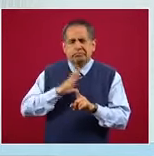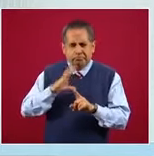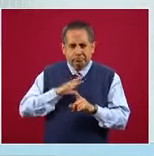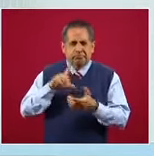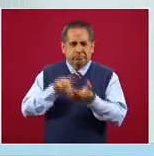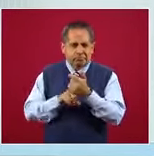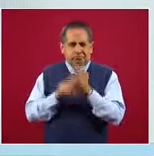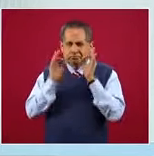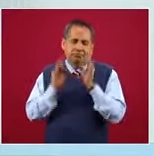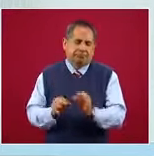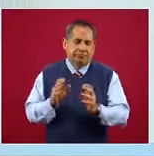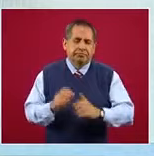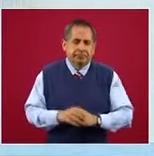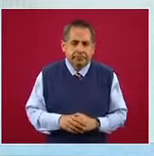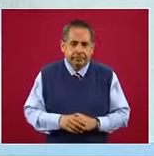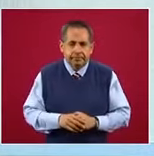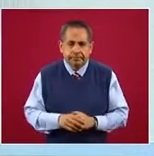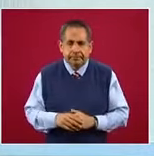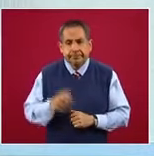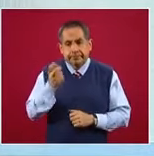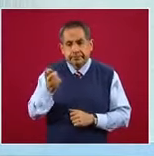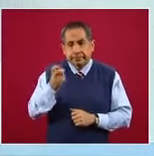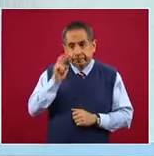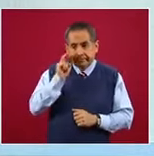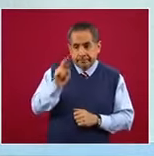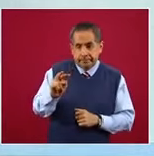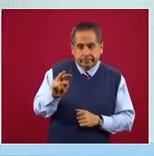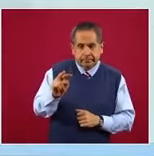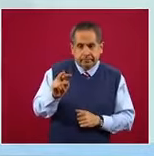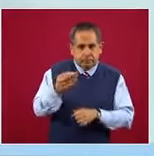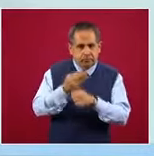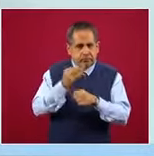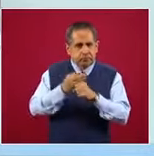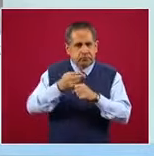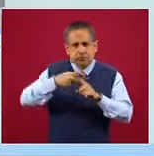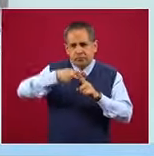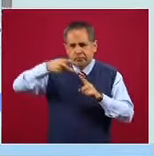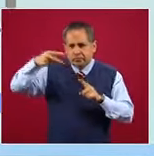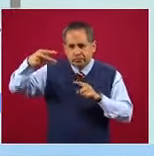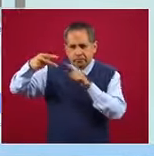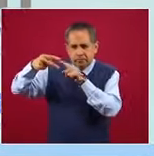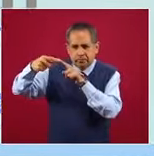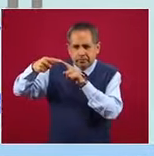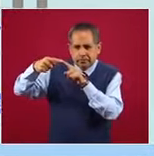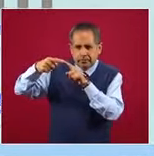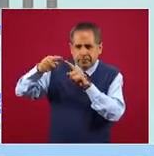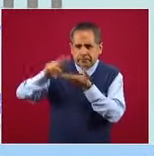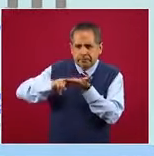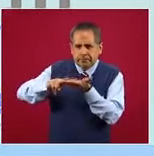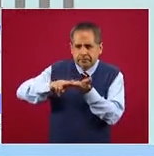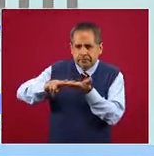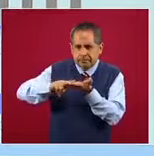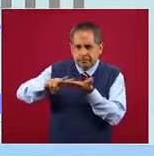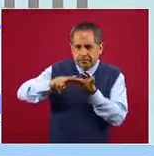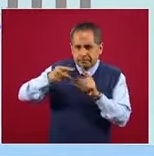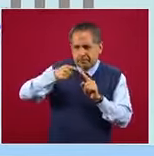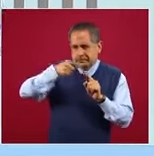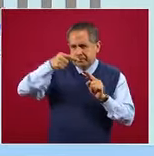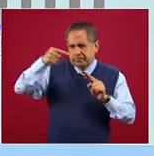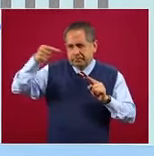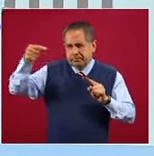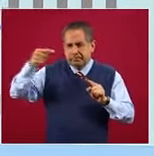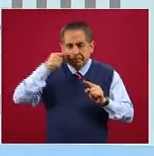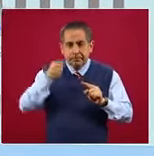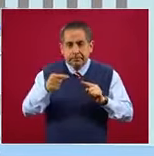finalmente se confirmen. Y esto es precisamente lo que vemos en esta línea de color verde. Por eso pueden ver que la línea de color